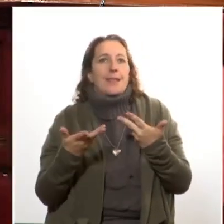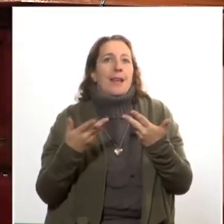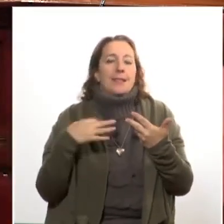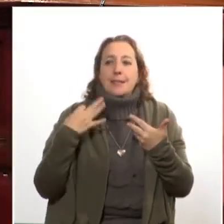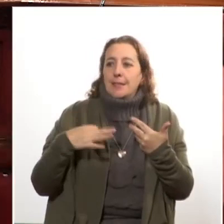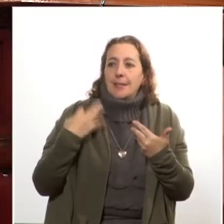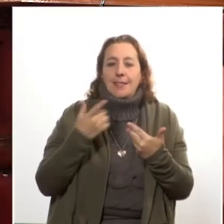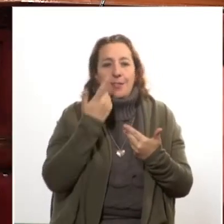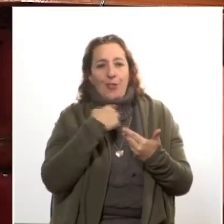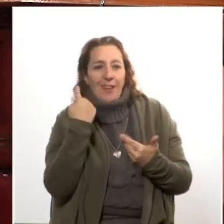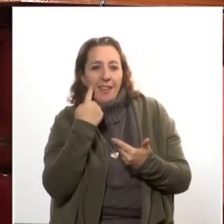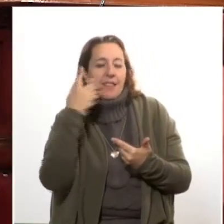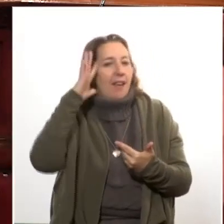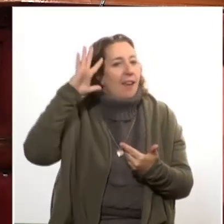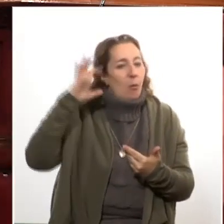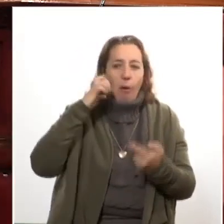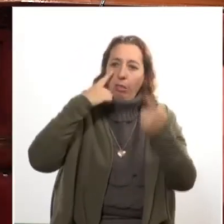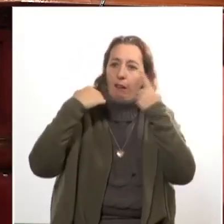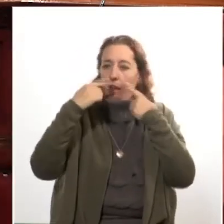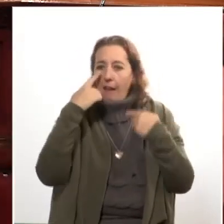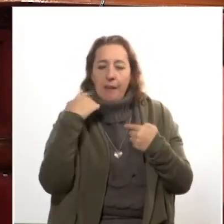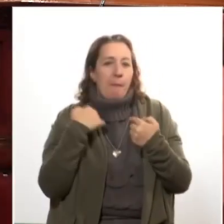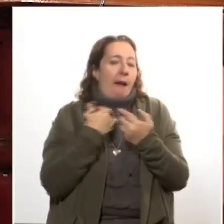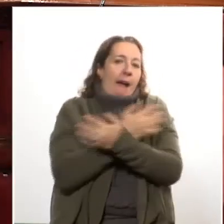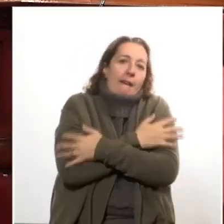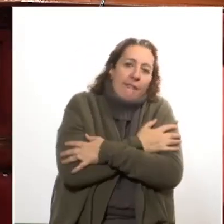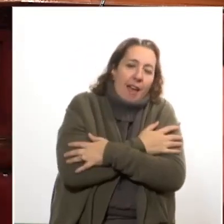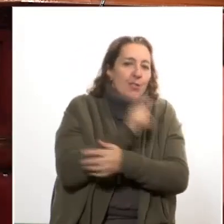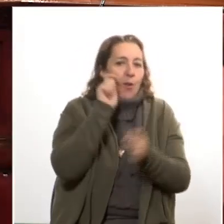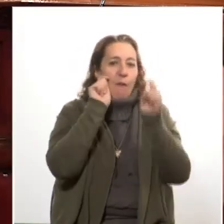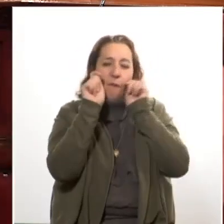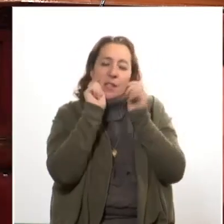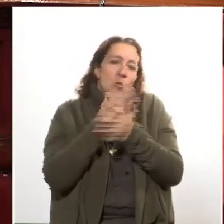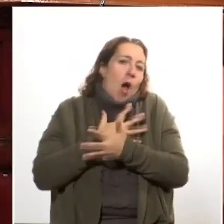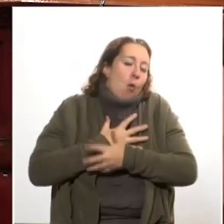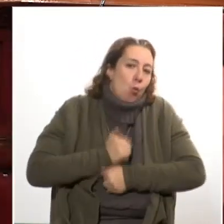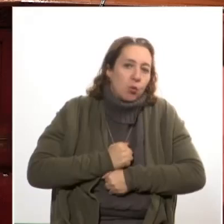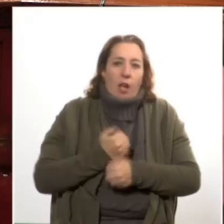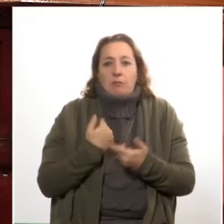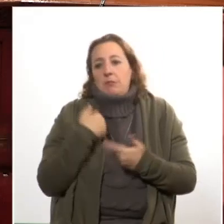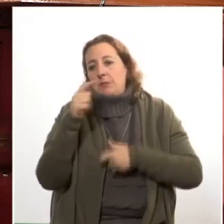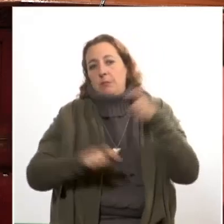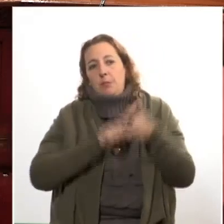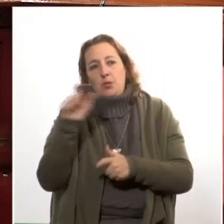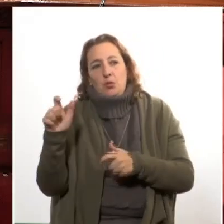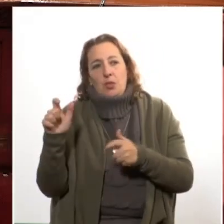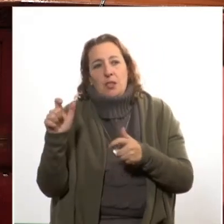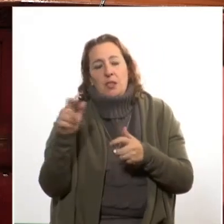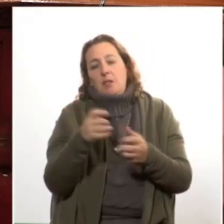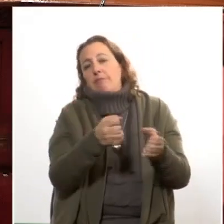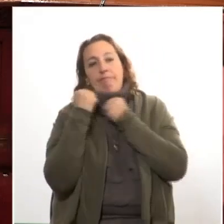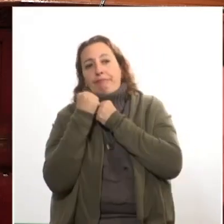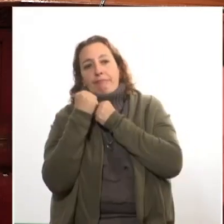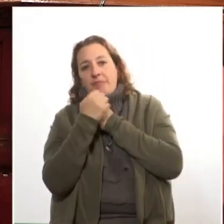los recuerdos, las lágrimas, los abrazos, las angustias, los besos de esos seres queridos que fueron cruelmente